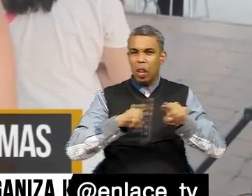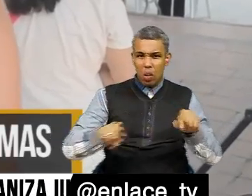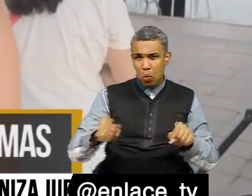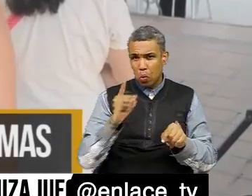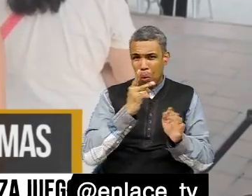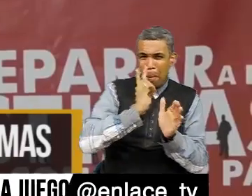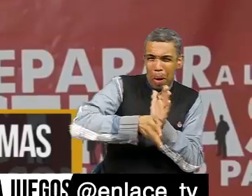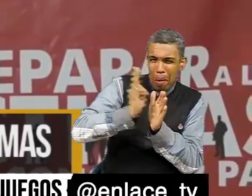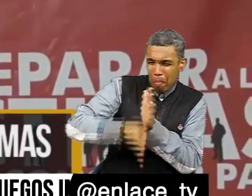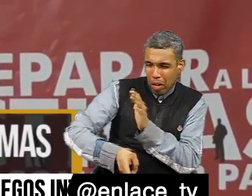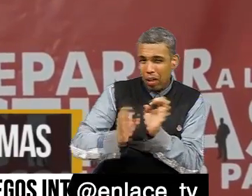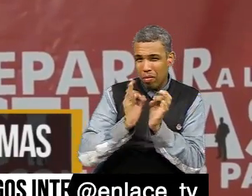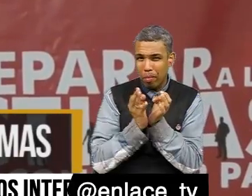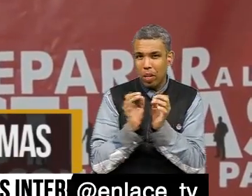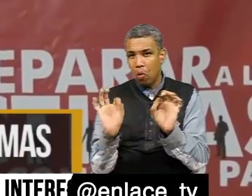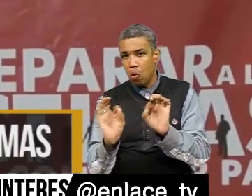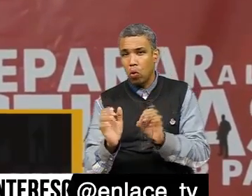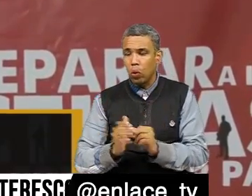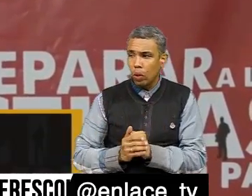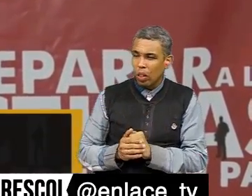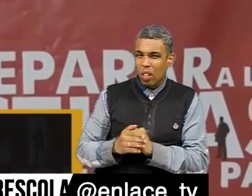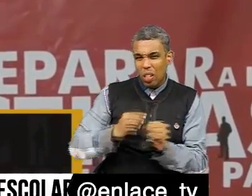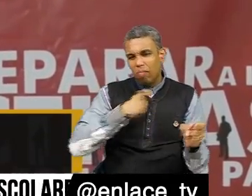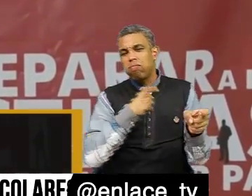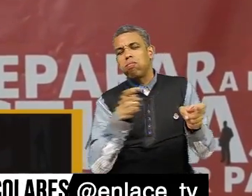otros homicidios. En el día de hoy estamos